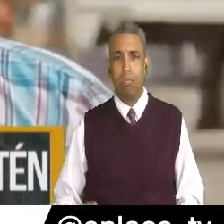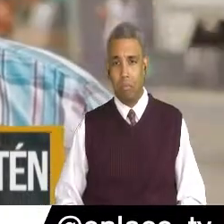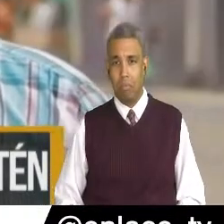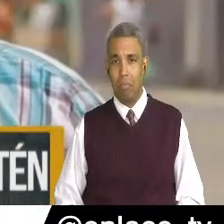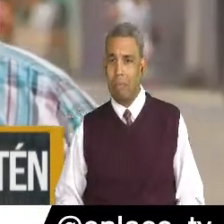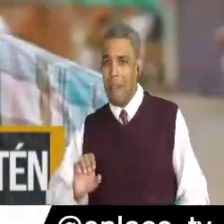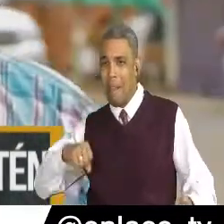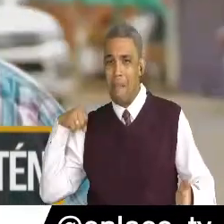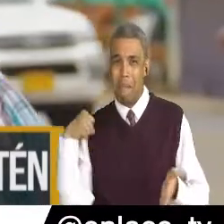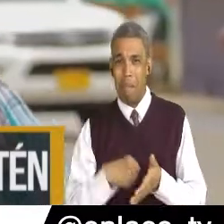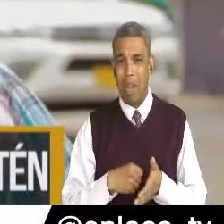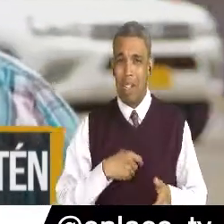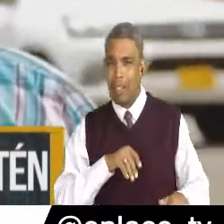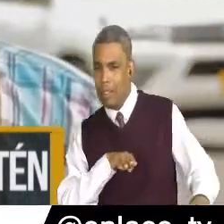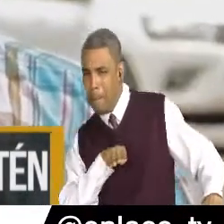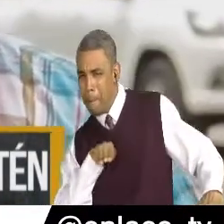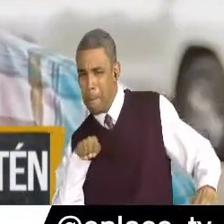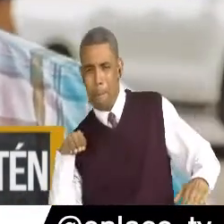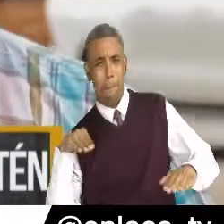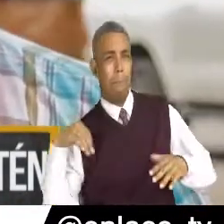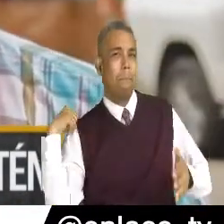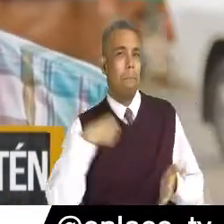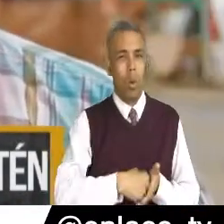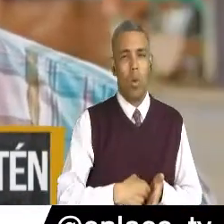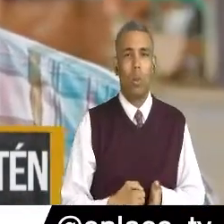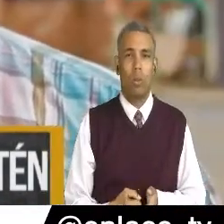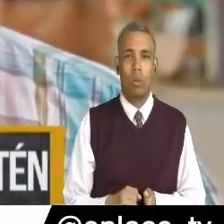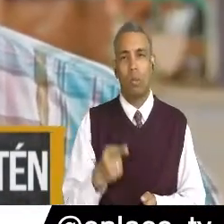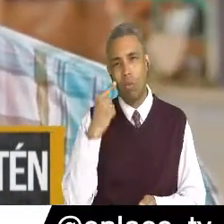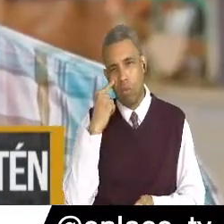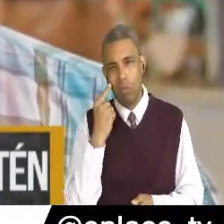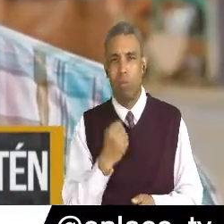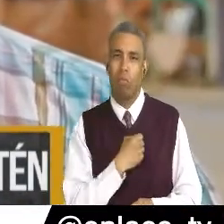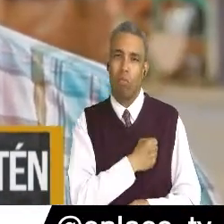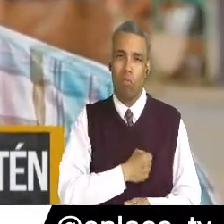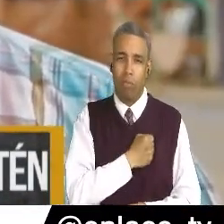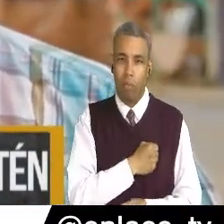produjo el accidente. Yo creo que el departamento de planeación debería